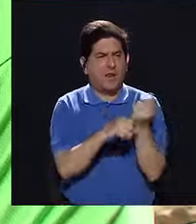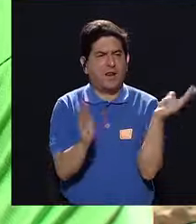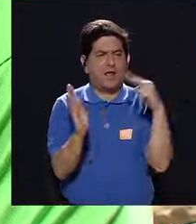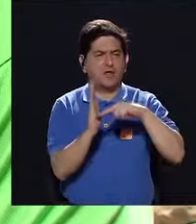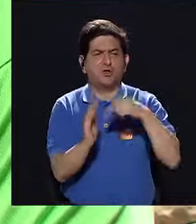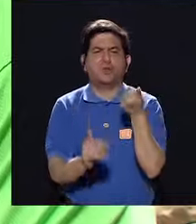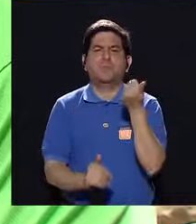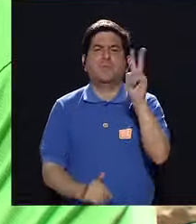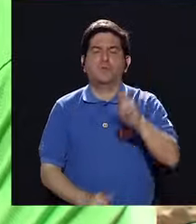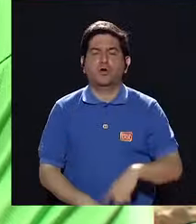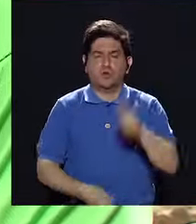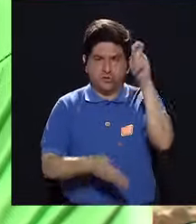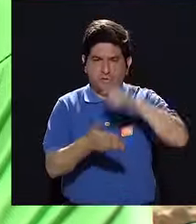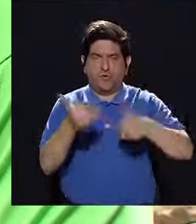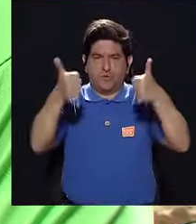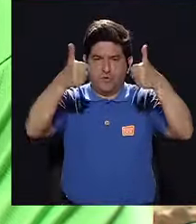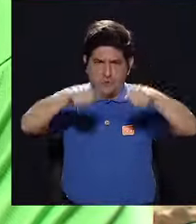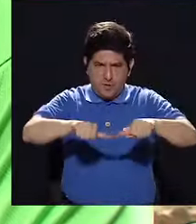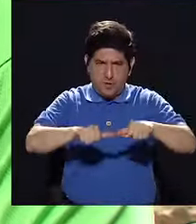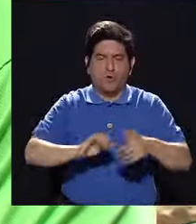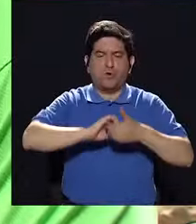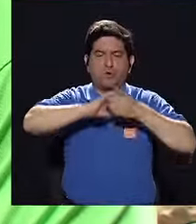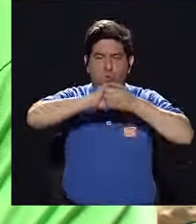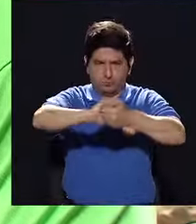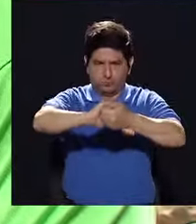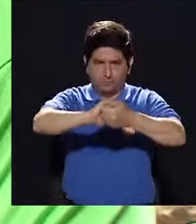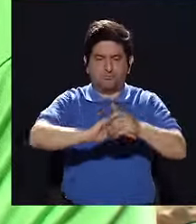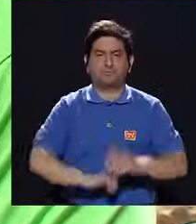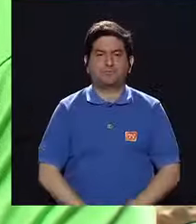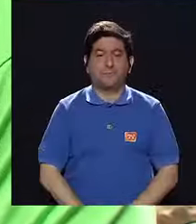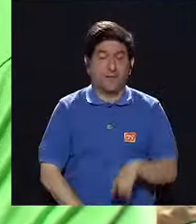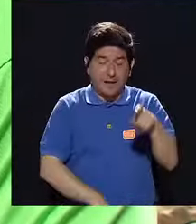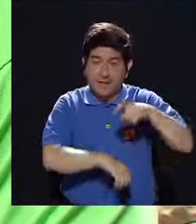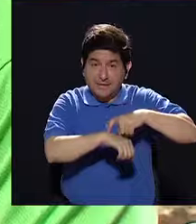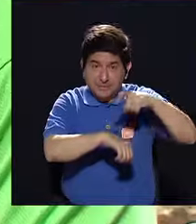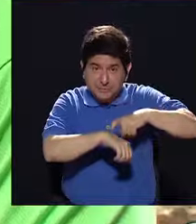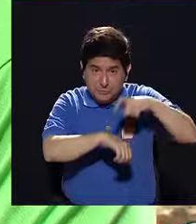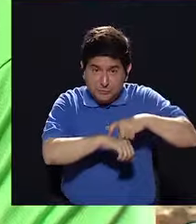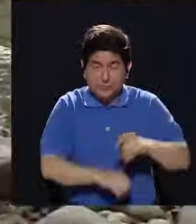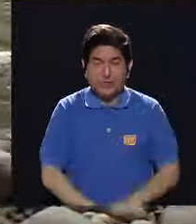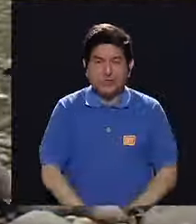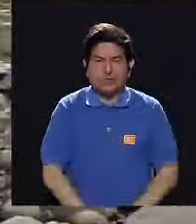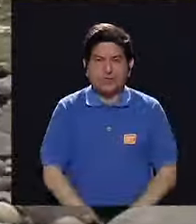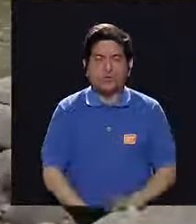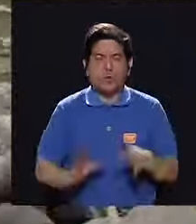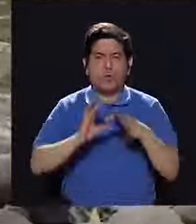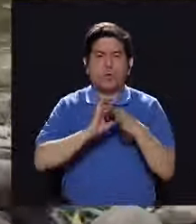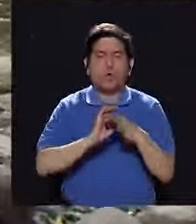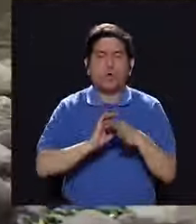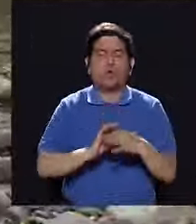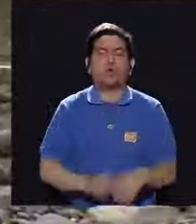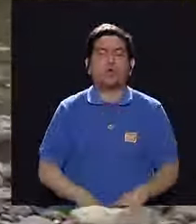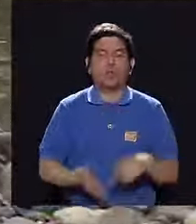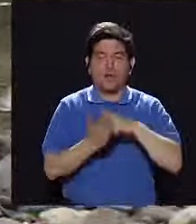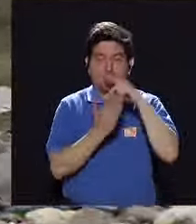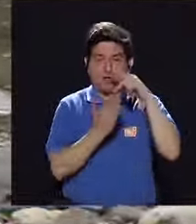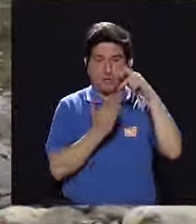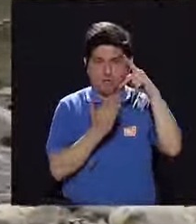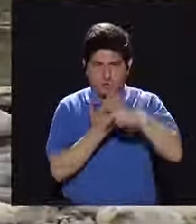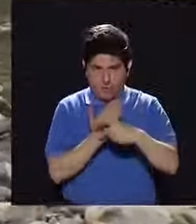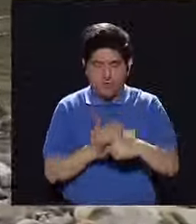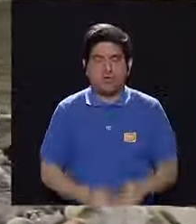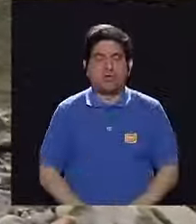el año 2012, firmamos un convenio de cooperación. En ese momento, la coordinación del